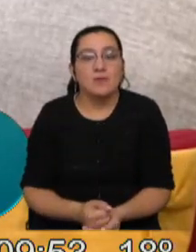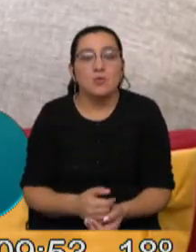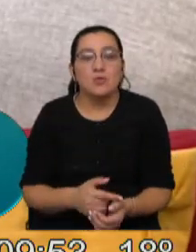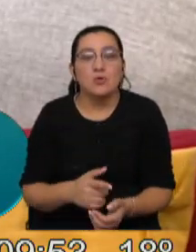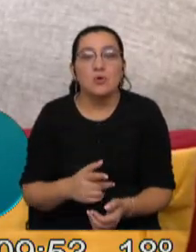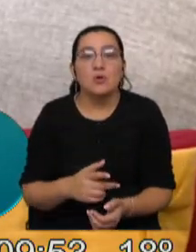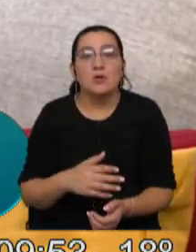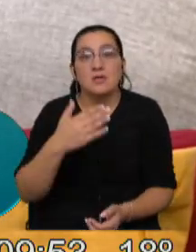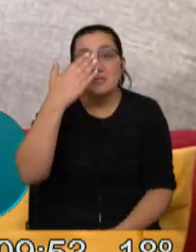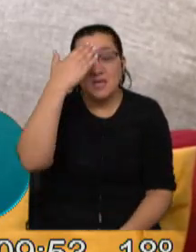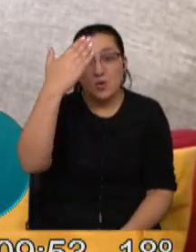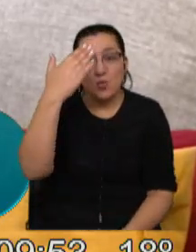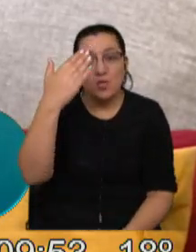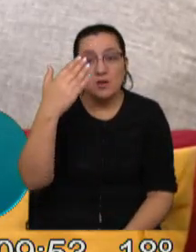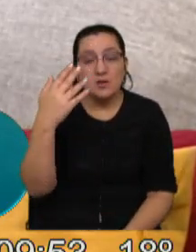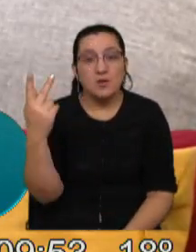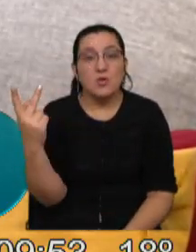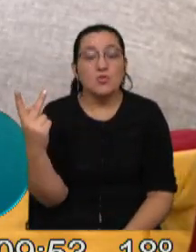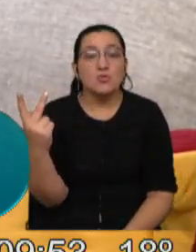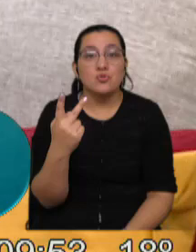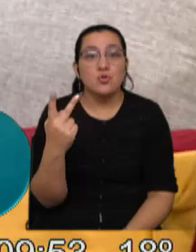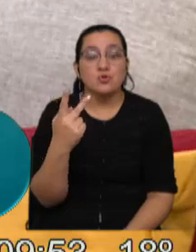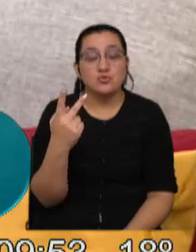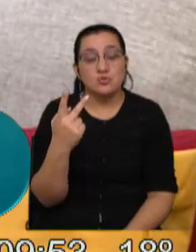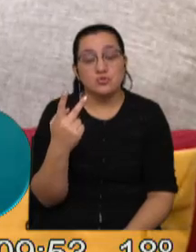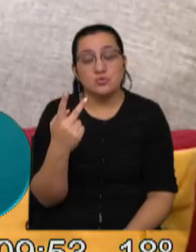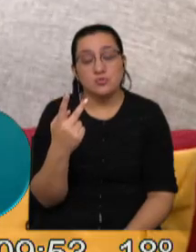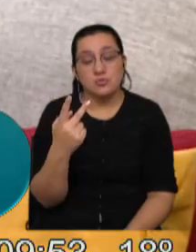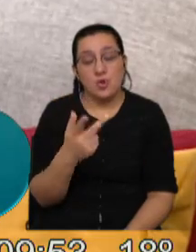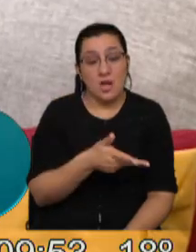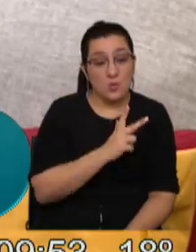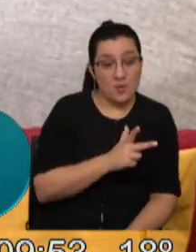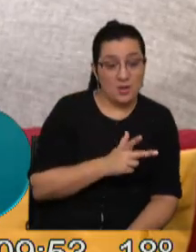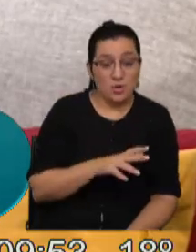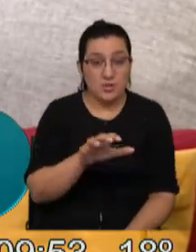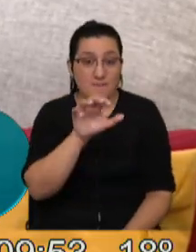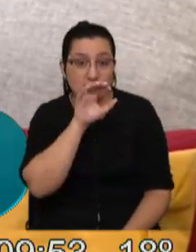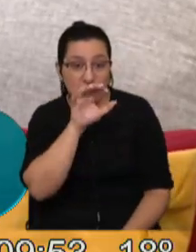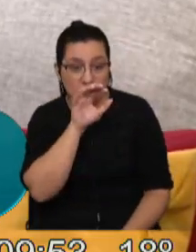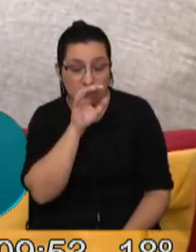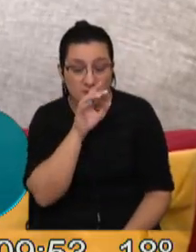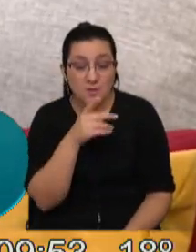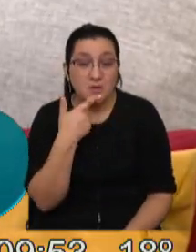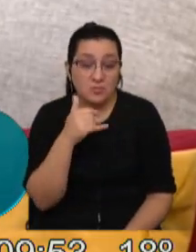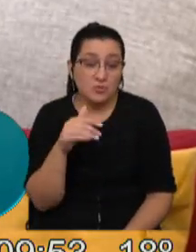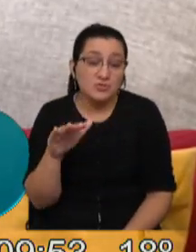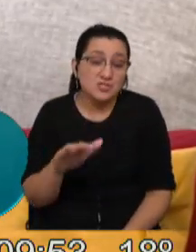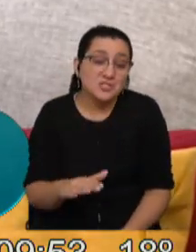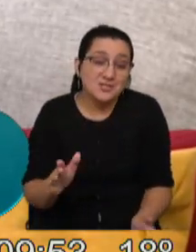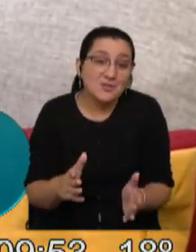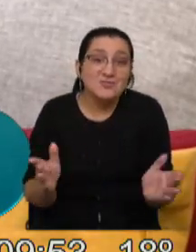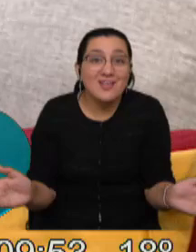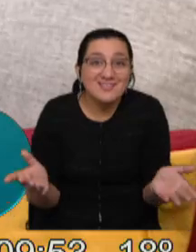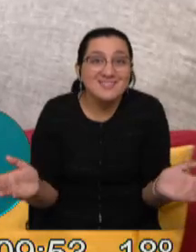de dos especies distintas, la nuestra con la de los perros. No, es común, bastante común, que cuando son cachorritos, de hecho, estimulemos